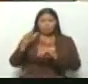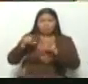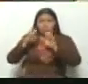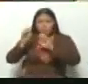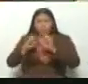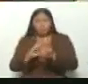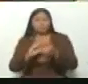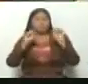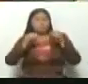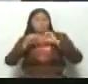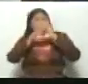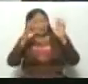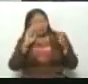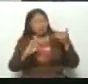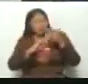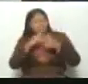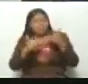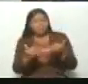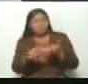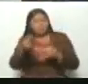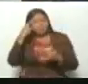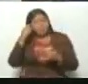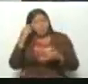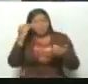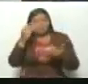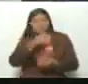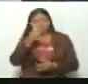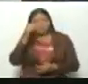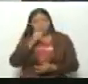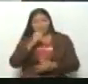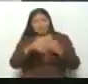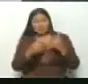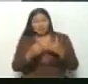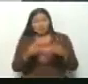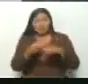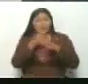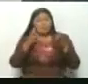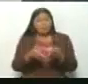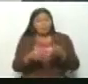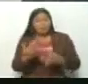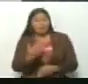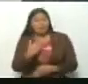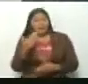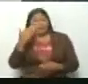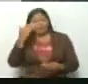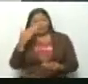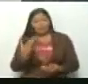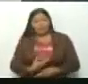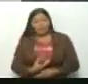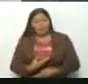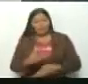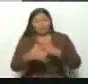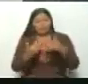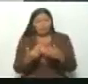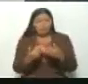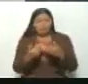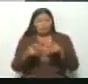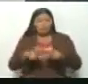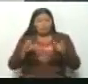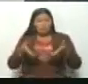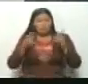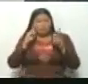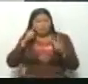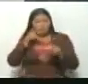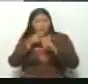por supuesto que es fundamental, y así fue el día sábado, la participación de gobernadores y alcaldes y diputados estuvieron desplegados también en el levantamiento de